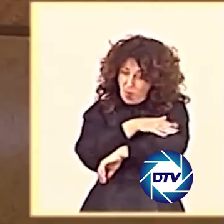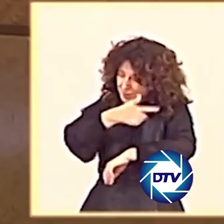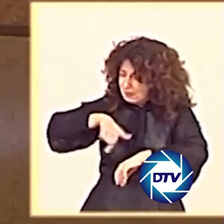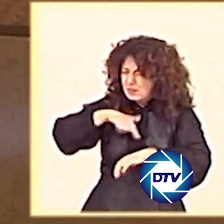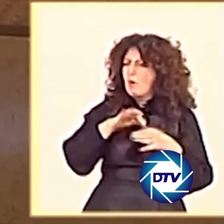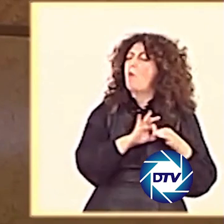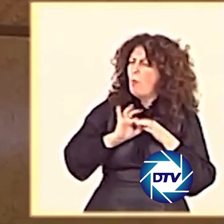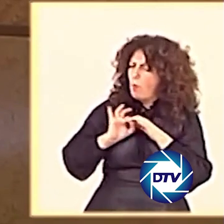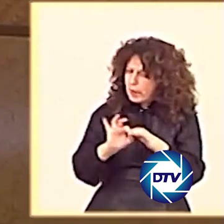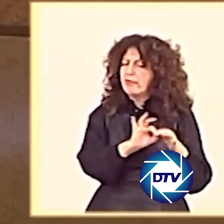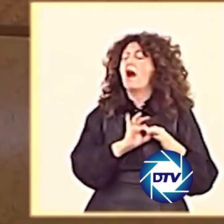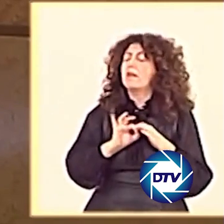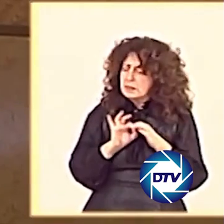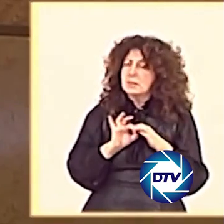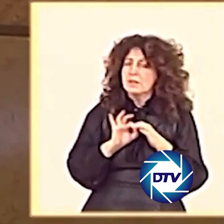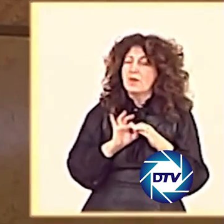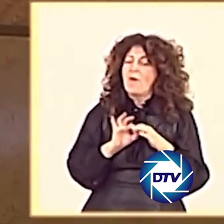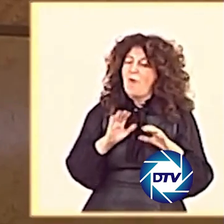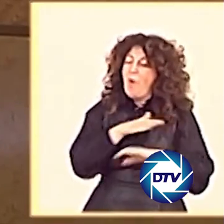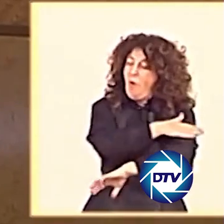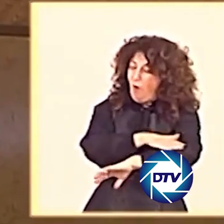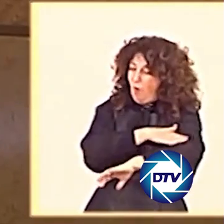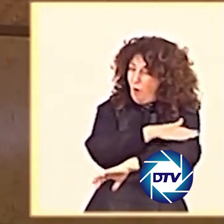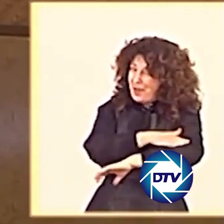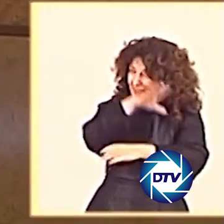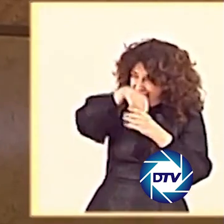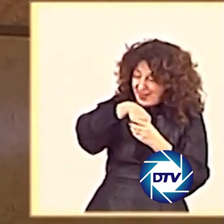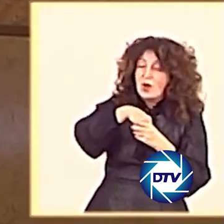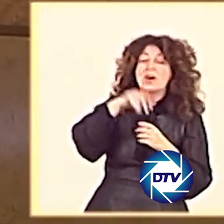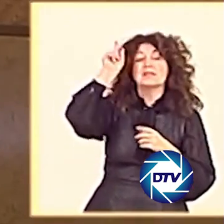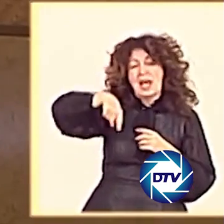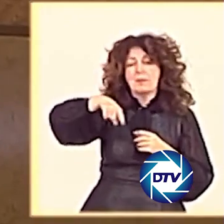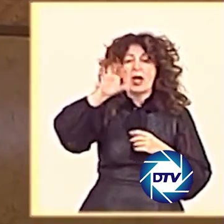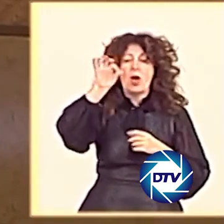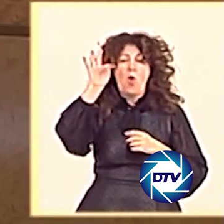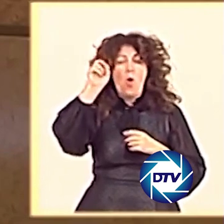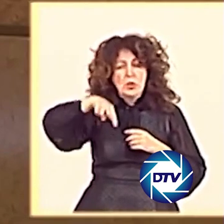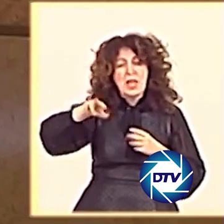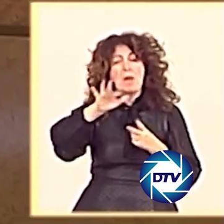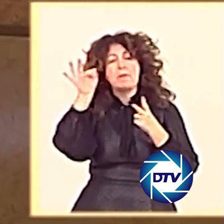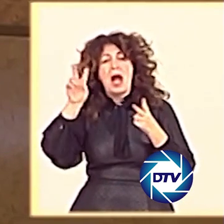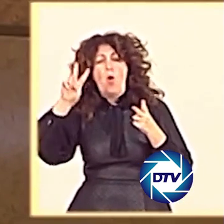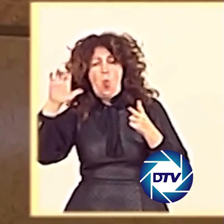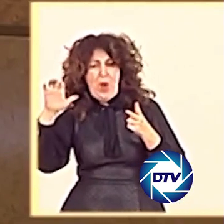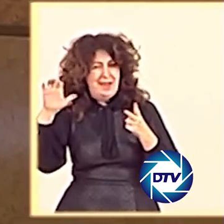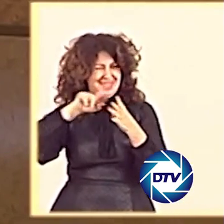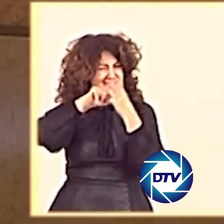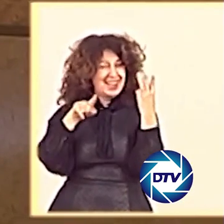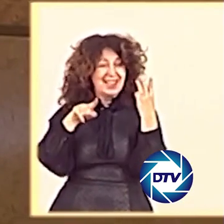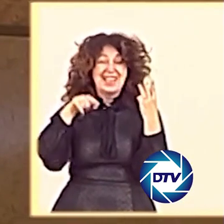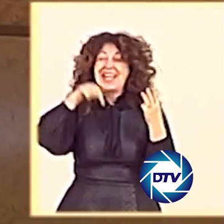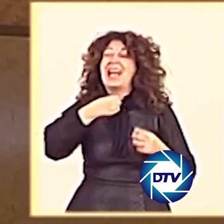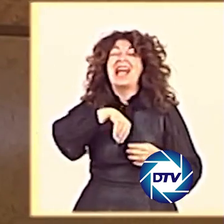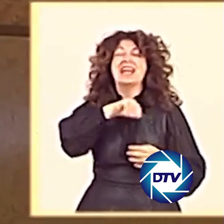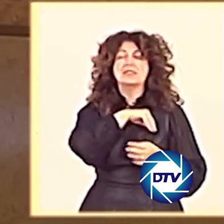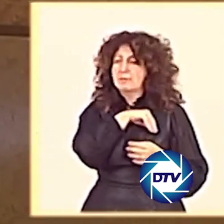fecha 18 de febrero pasado dice que la denuncia se refiere a lo que apunta a ser un espeluznante montaje del gobierno de pedro sánchez para